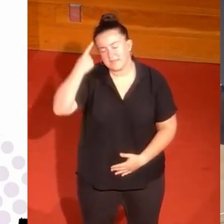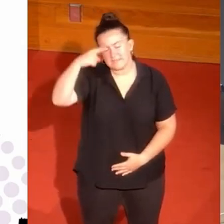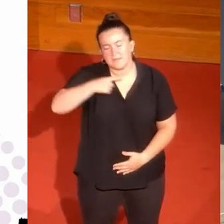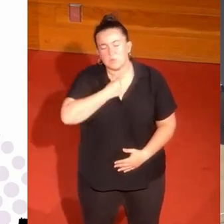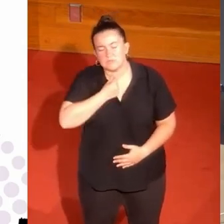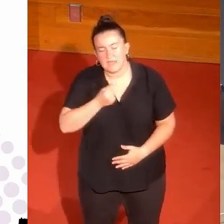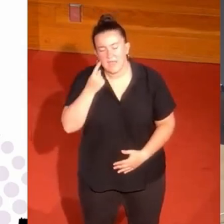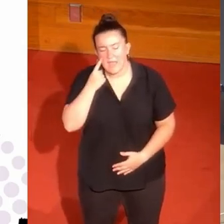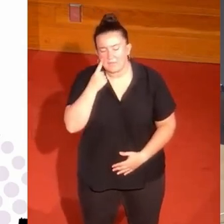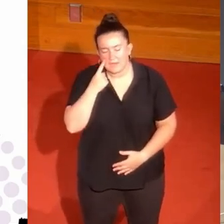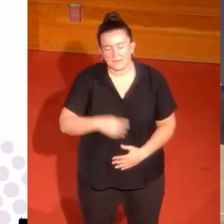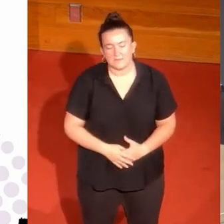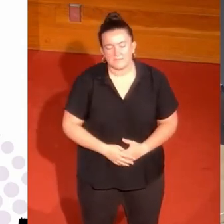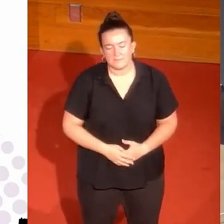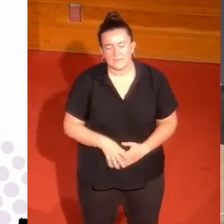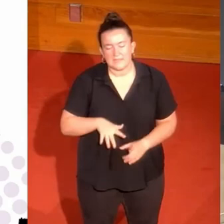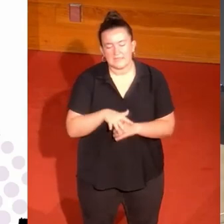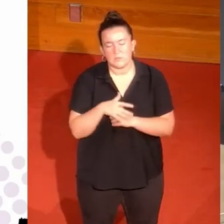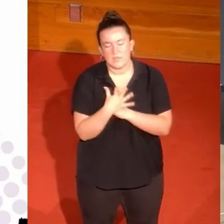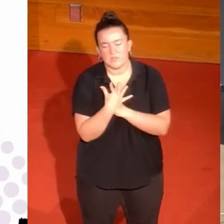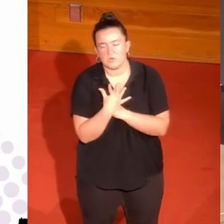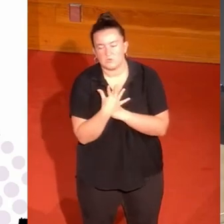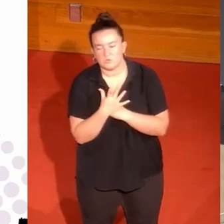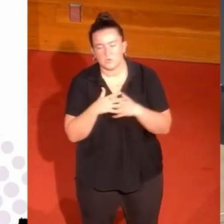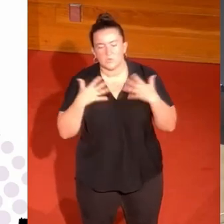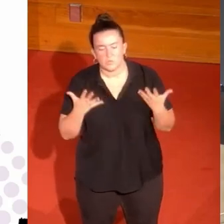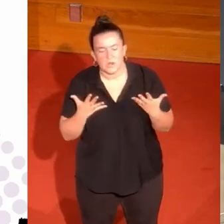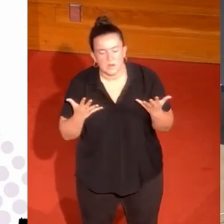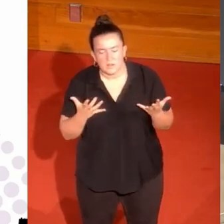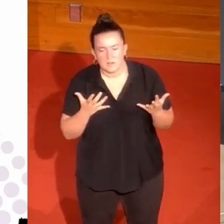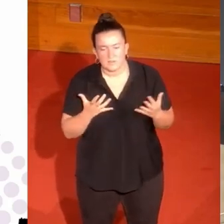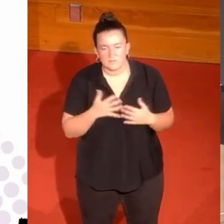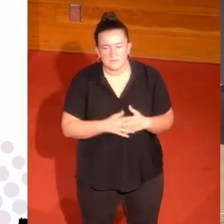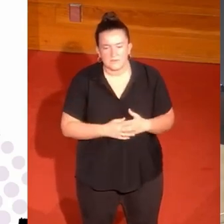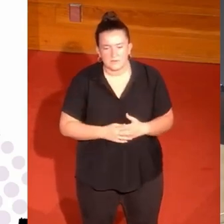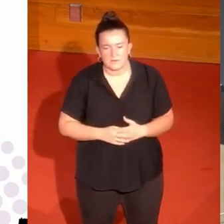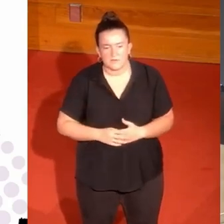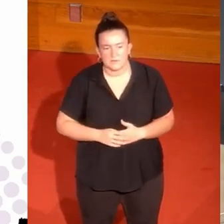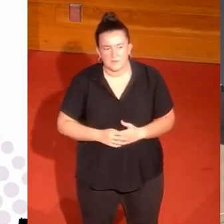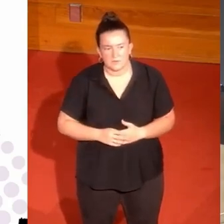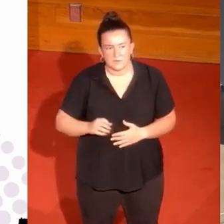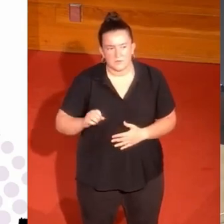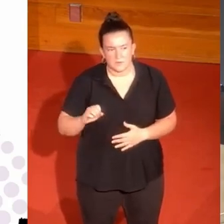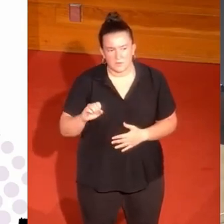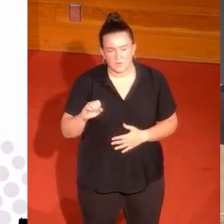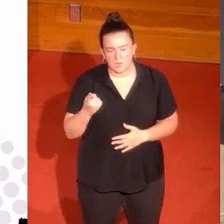de la piena de la unad DEA en Latinoamérica sobre todo en El Salvador